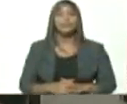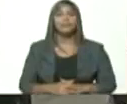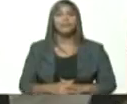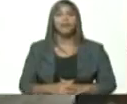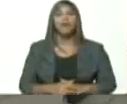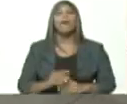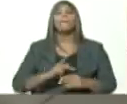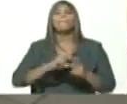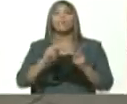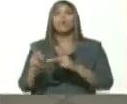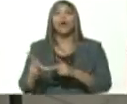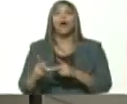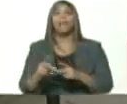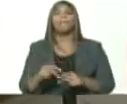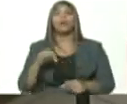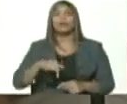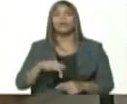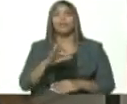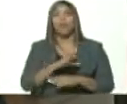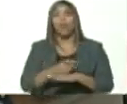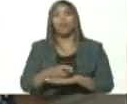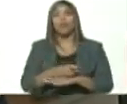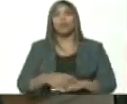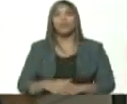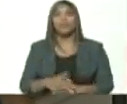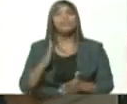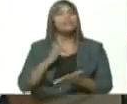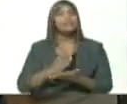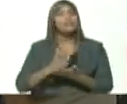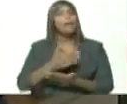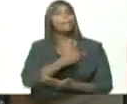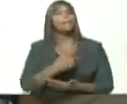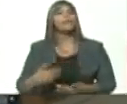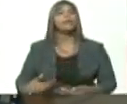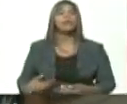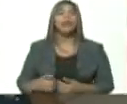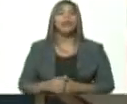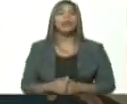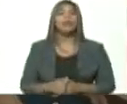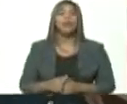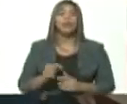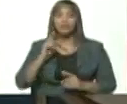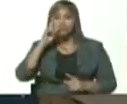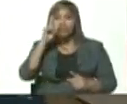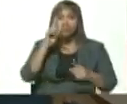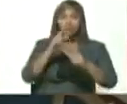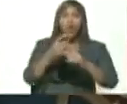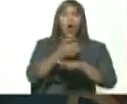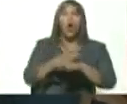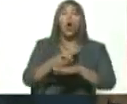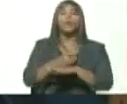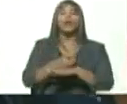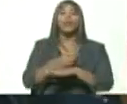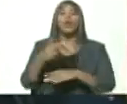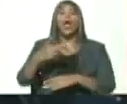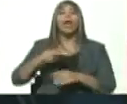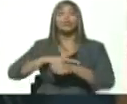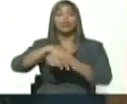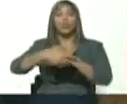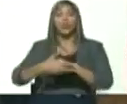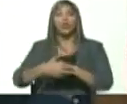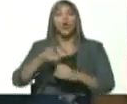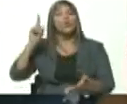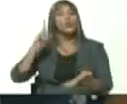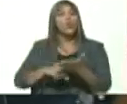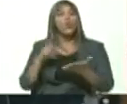programa de rutina del estado. Siempre, presidente, guiados pues por nuestro gobernador Héctor Rodríguez,